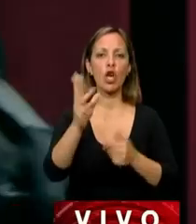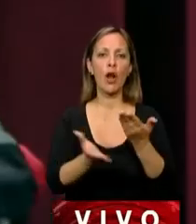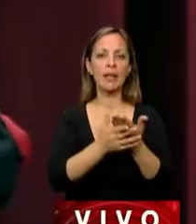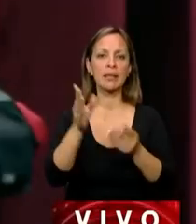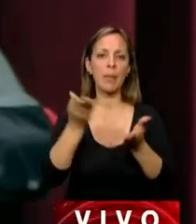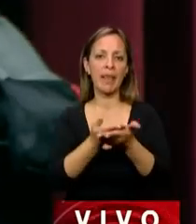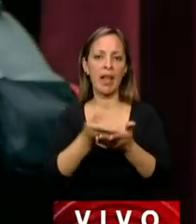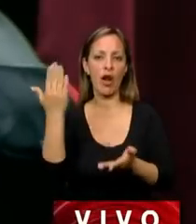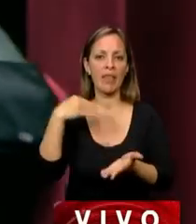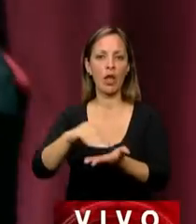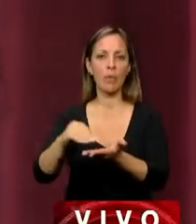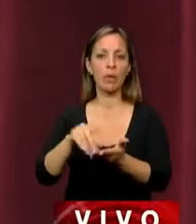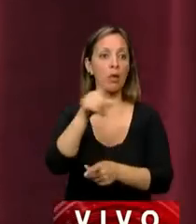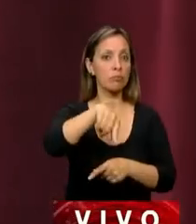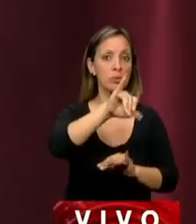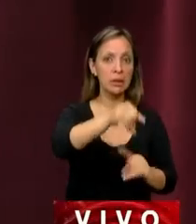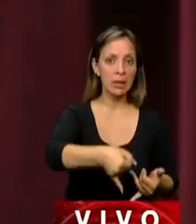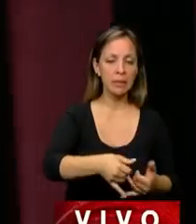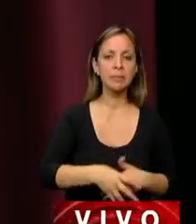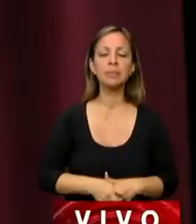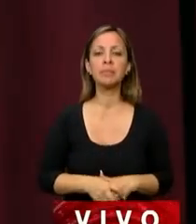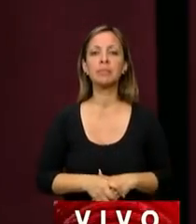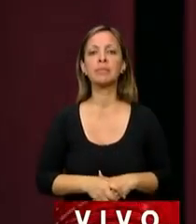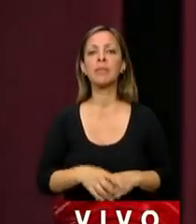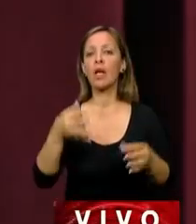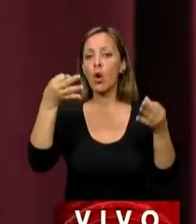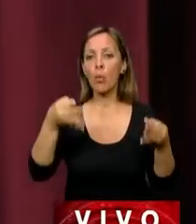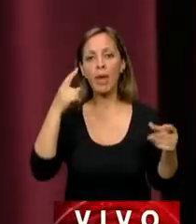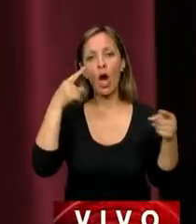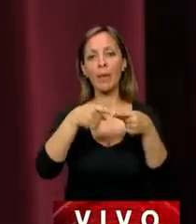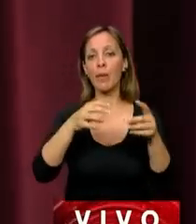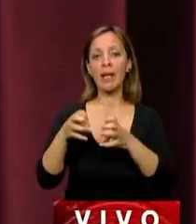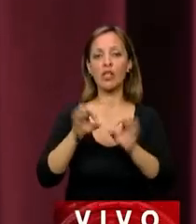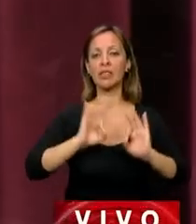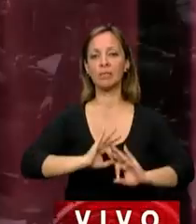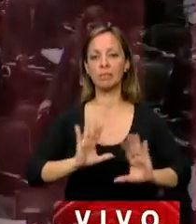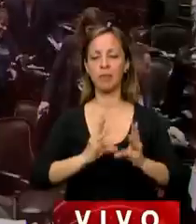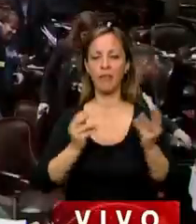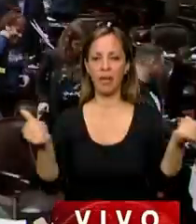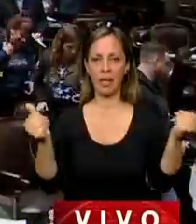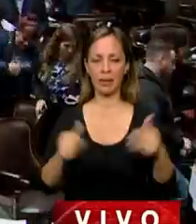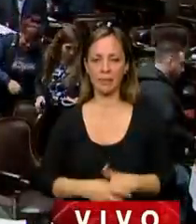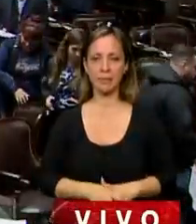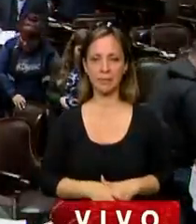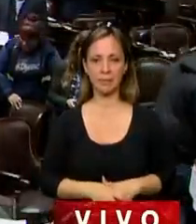los señores diputados. Hay asentimiento, habiéndose cumplido el objetivo de la sesión, queda levantada la misma.